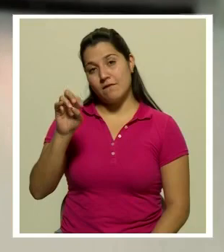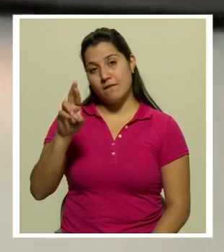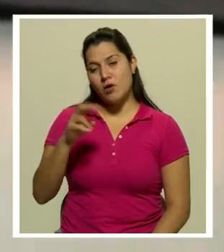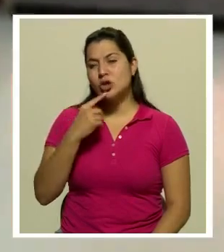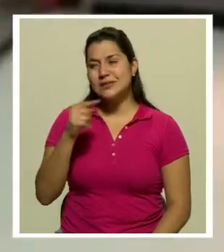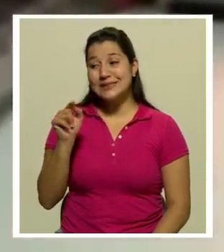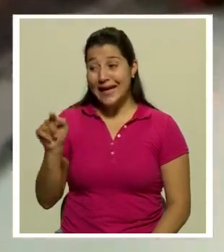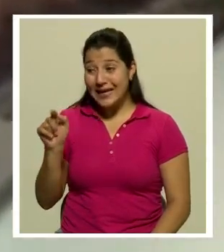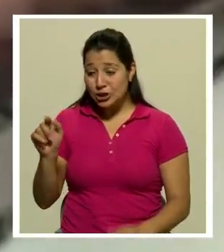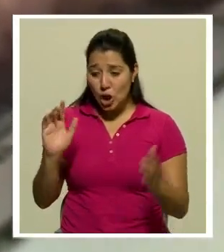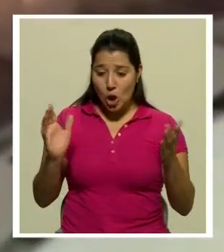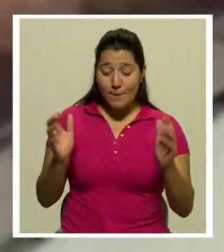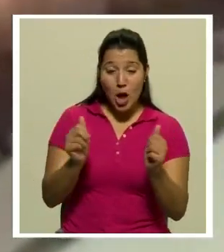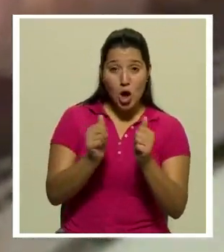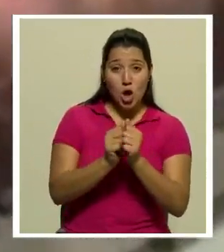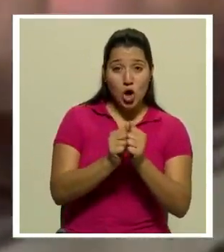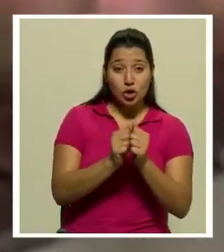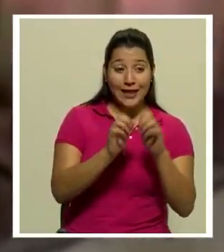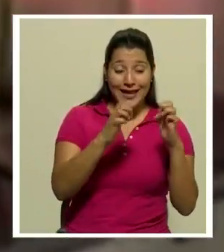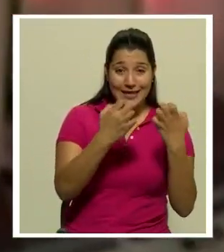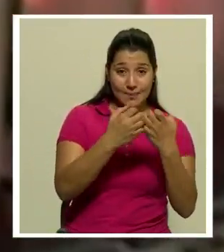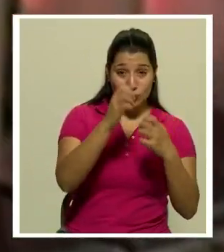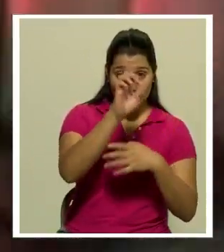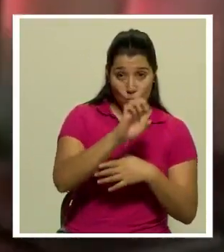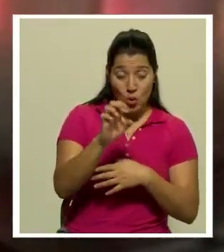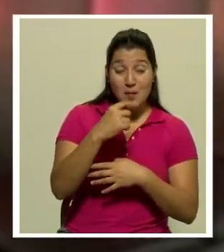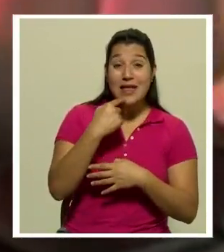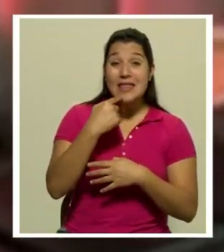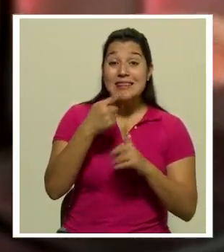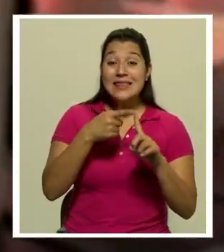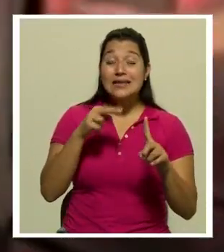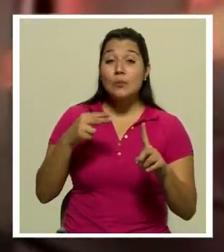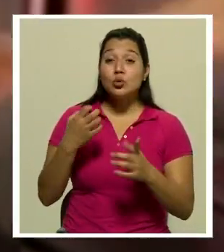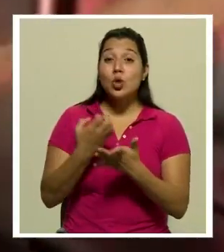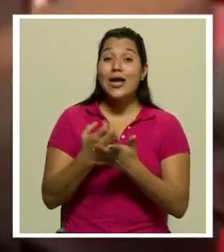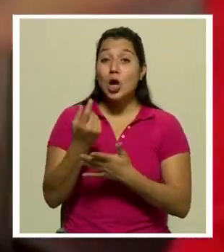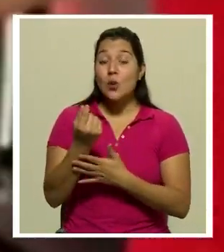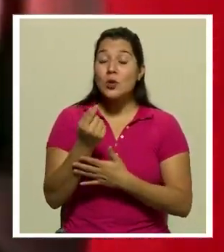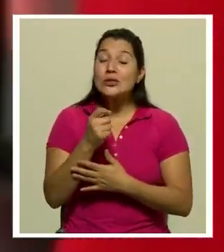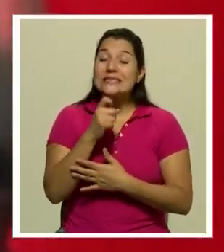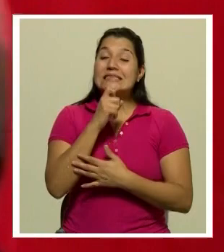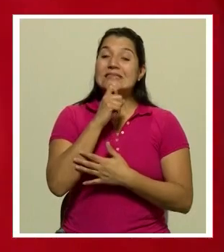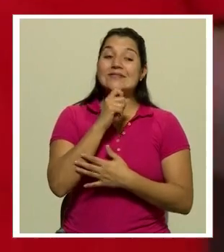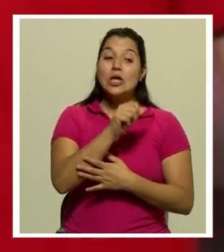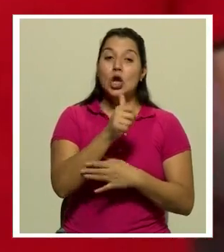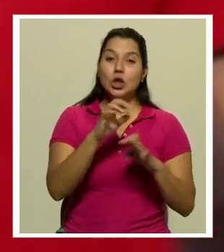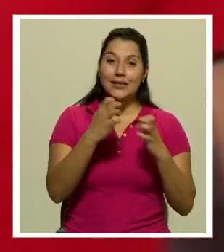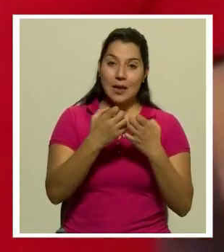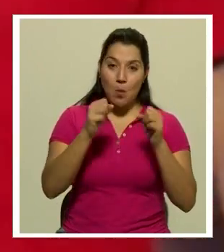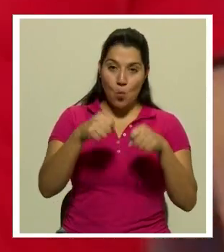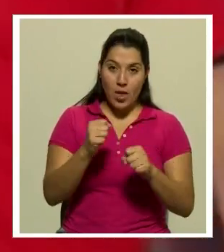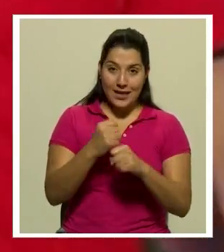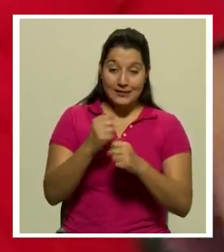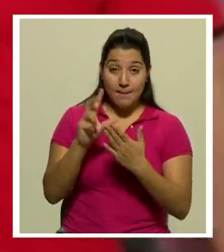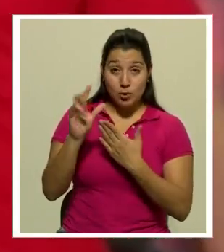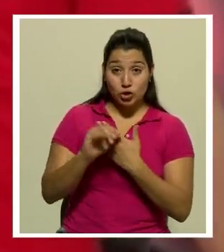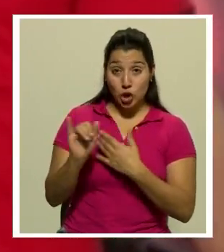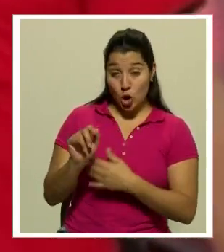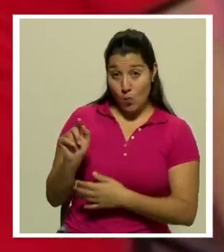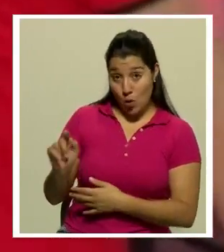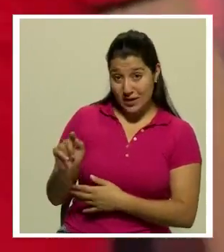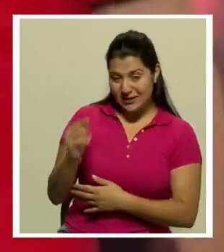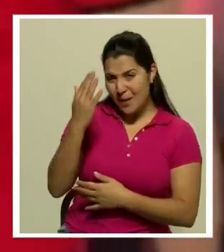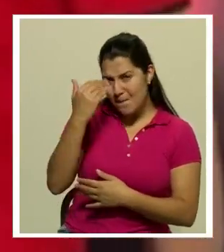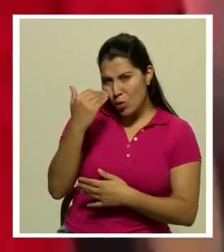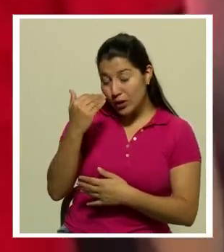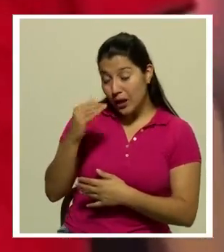las ligas europeas. Manifestó que económicamente es duro para otros equipos poder aspirar a proyectos similares, ya que la